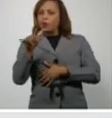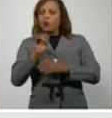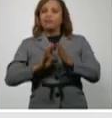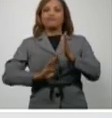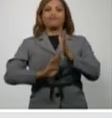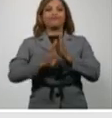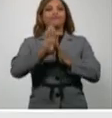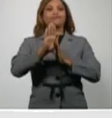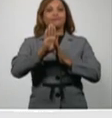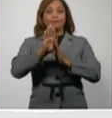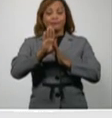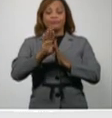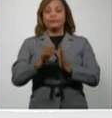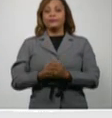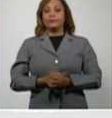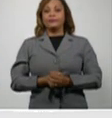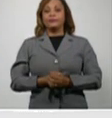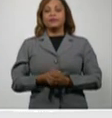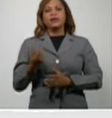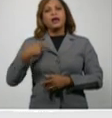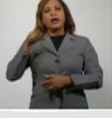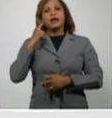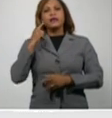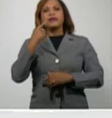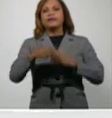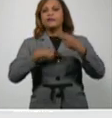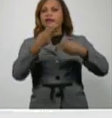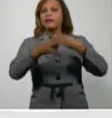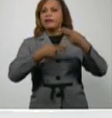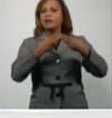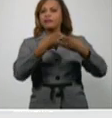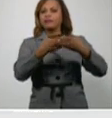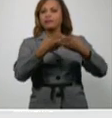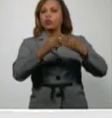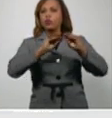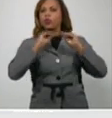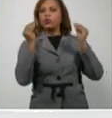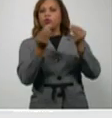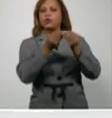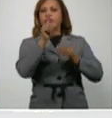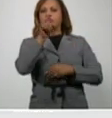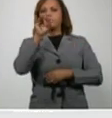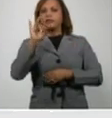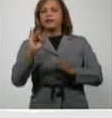alta. Ayer se procesaron un total de